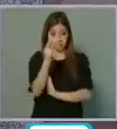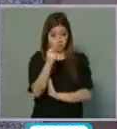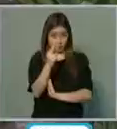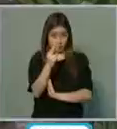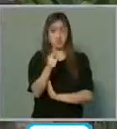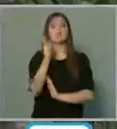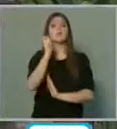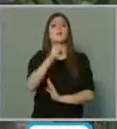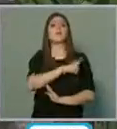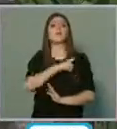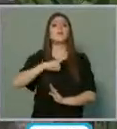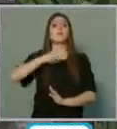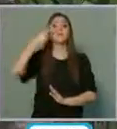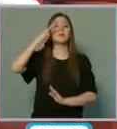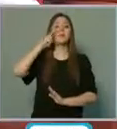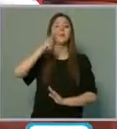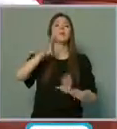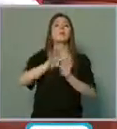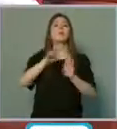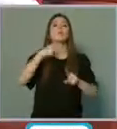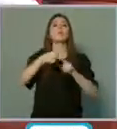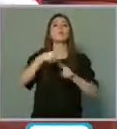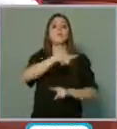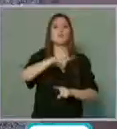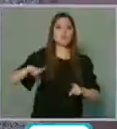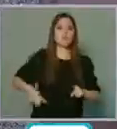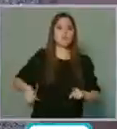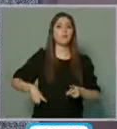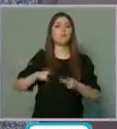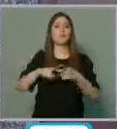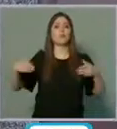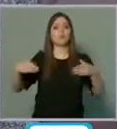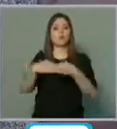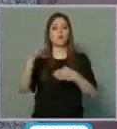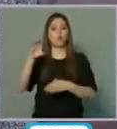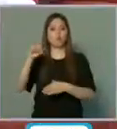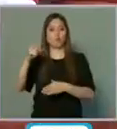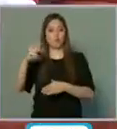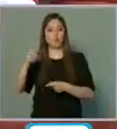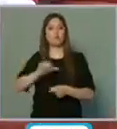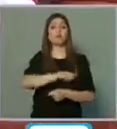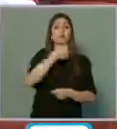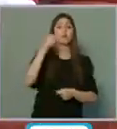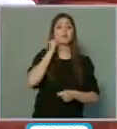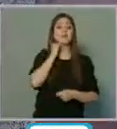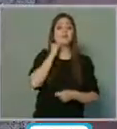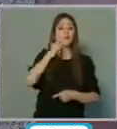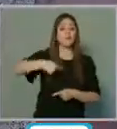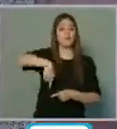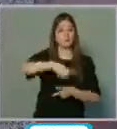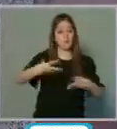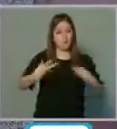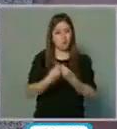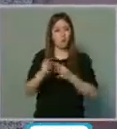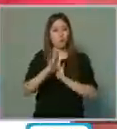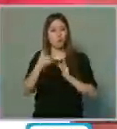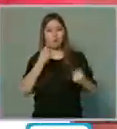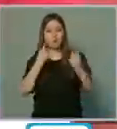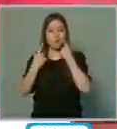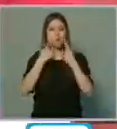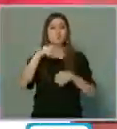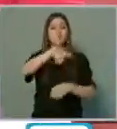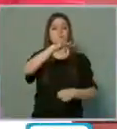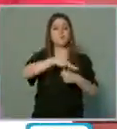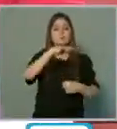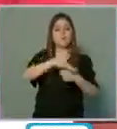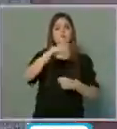Tenemos elecciones para gobernador, elecciones también en el Congreso y se renueva un tercio del Senado. Entonces son unas elecciones intermedias muy importantes en las que, pues